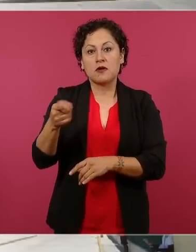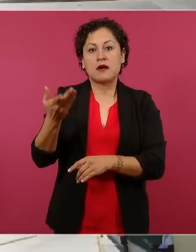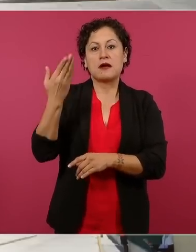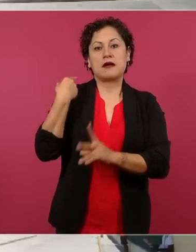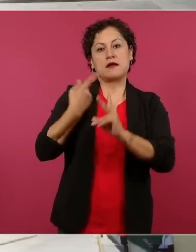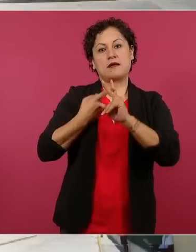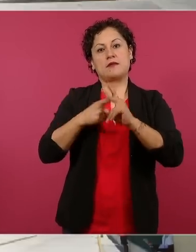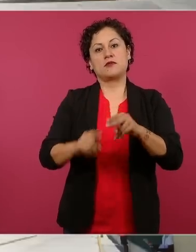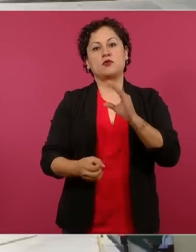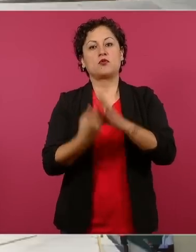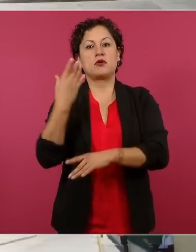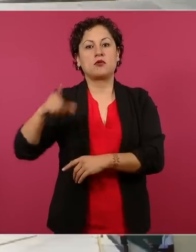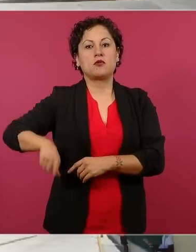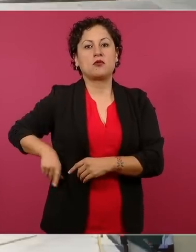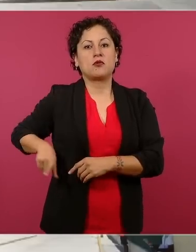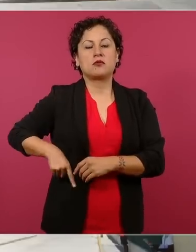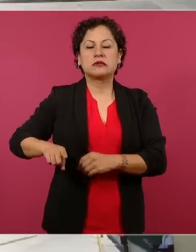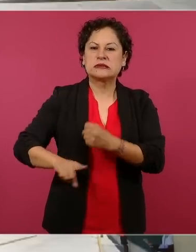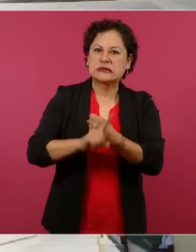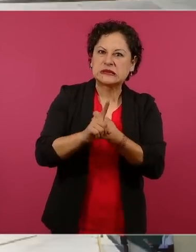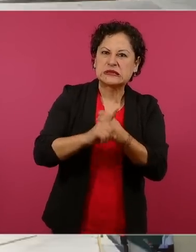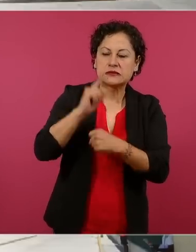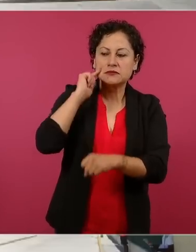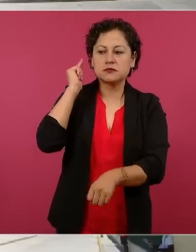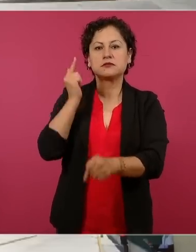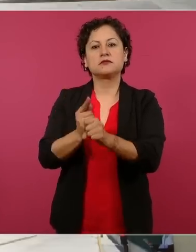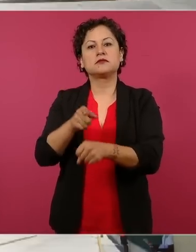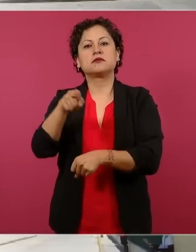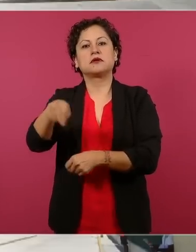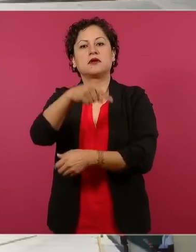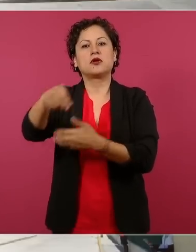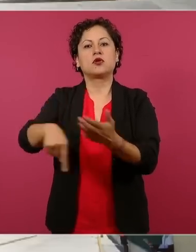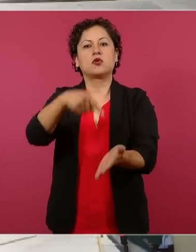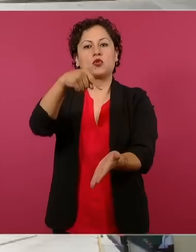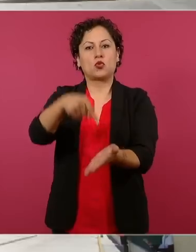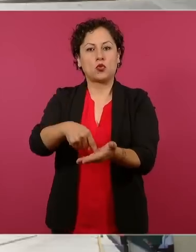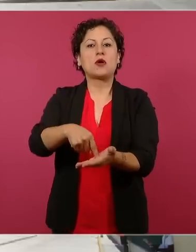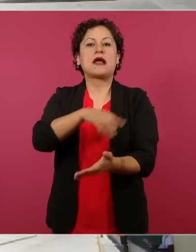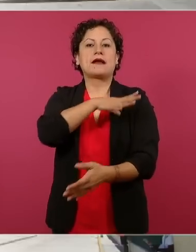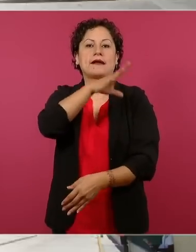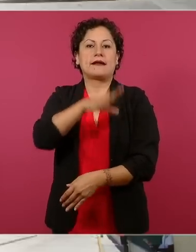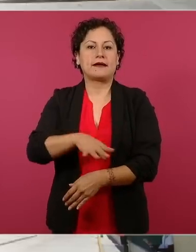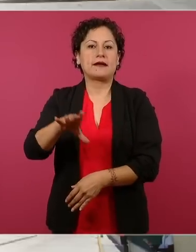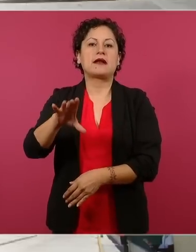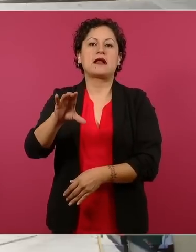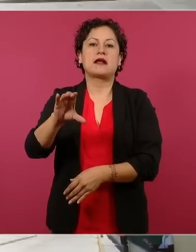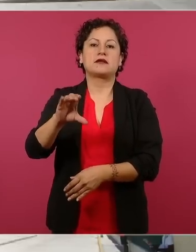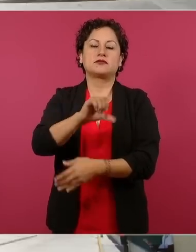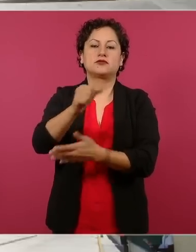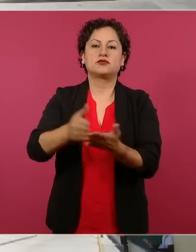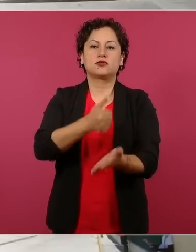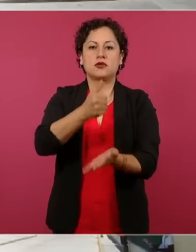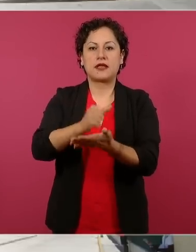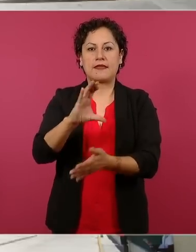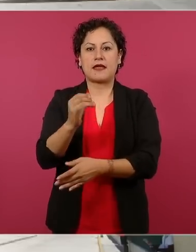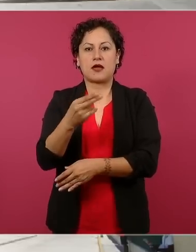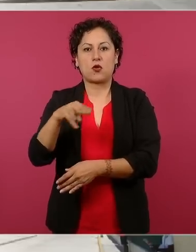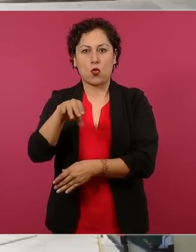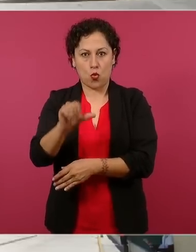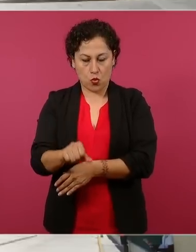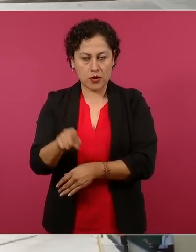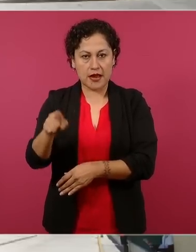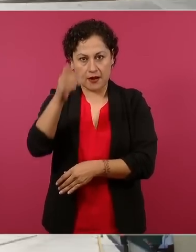administración. Encontramos por parte del Seguro Social un hospital general de zona allá en Ciudad Acuña, en Coahuila, que había iniciado su